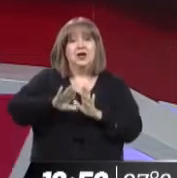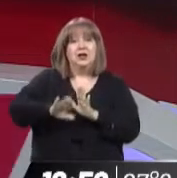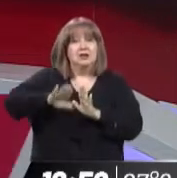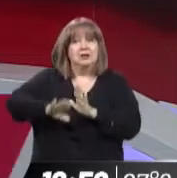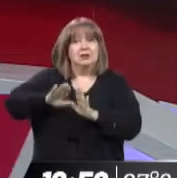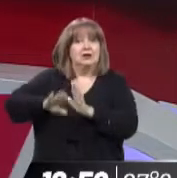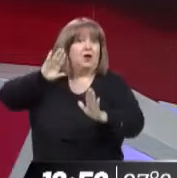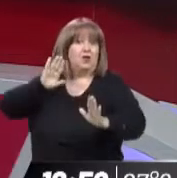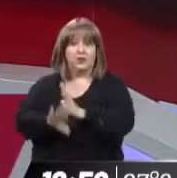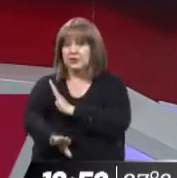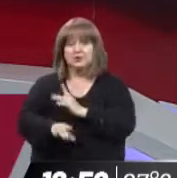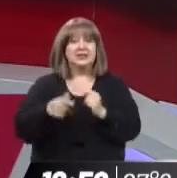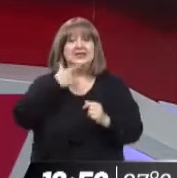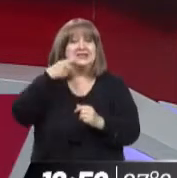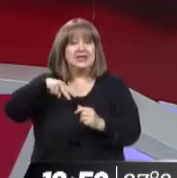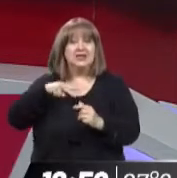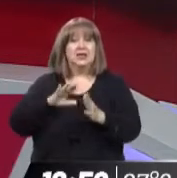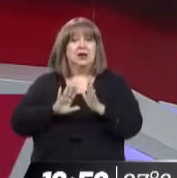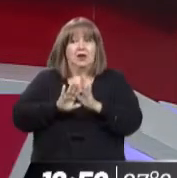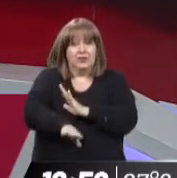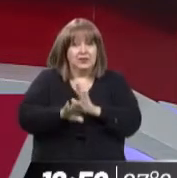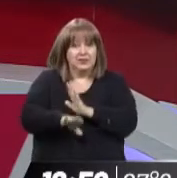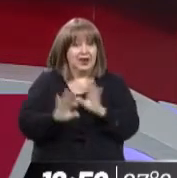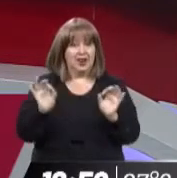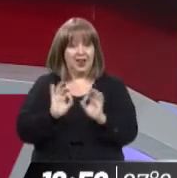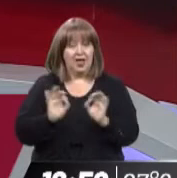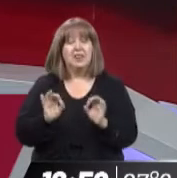vez un accidente. Julián Chaval para contárnoslo. ¿Cómo estás, Julián?